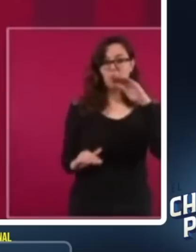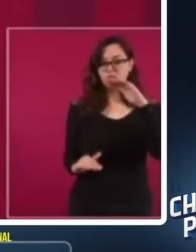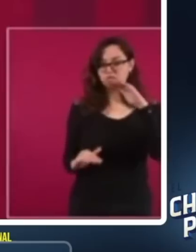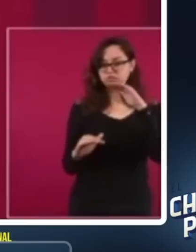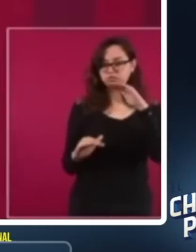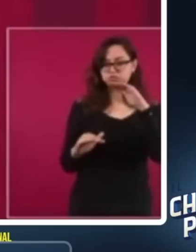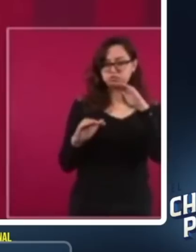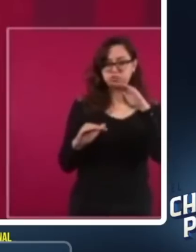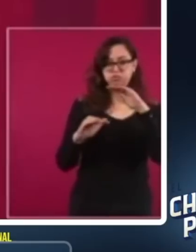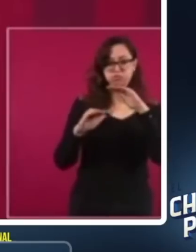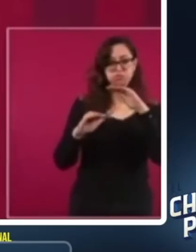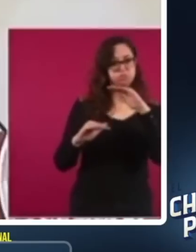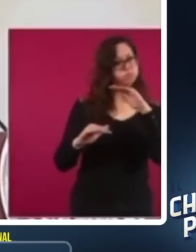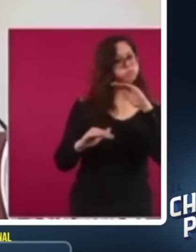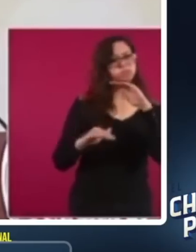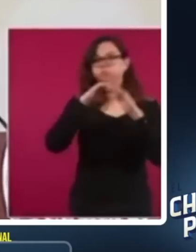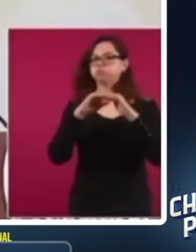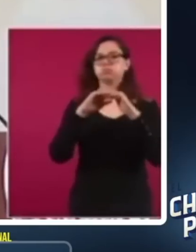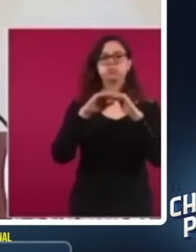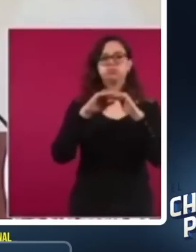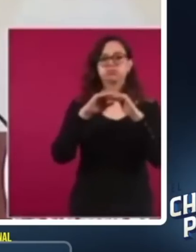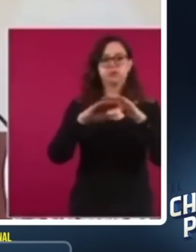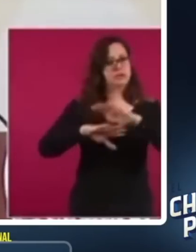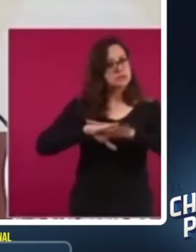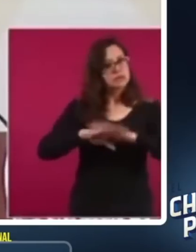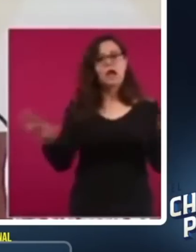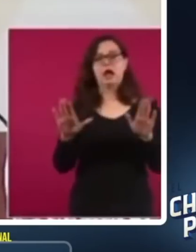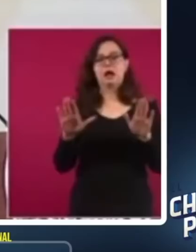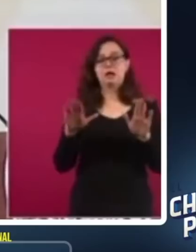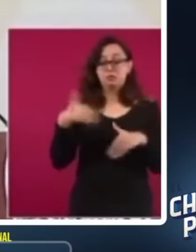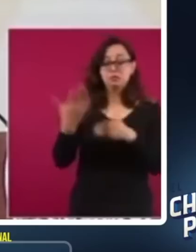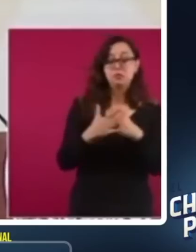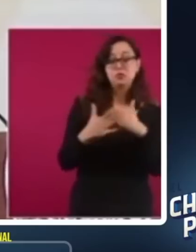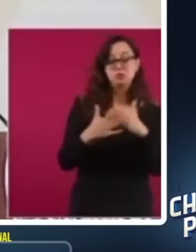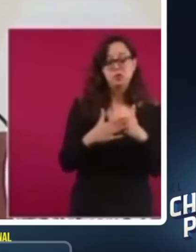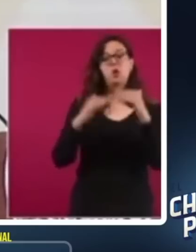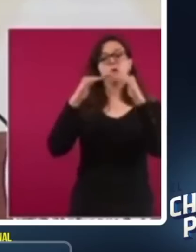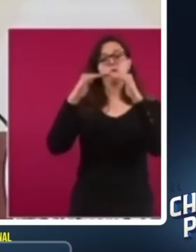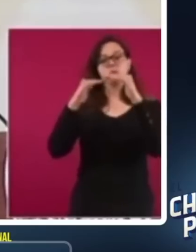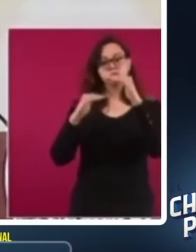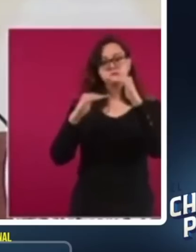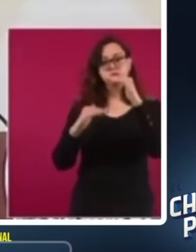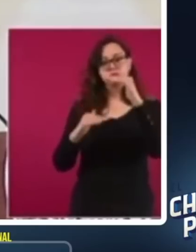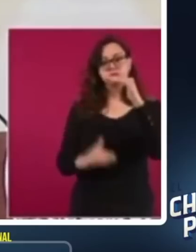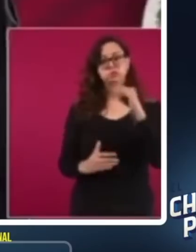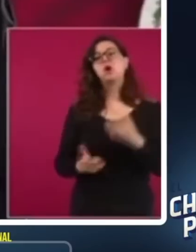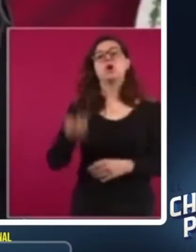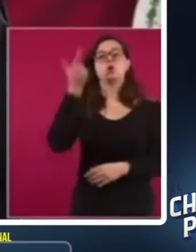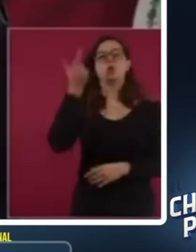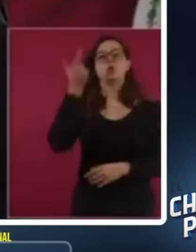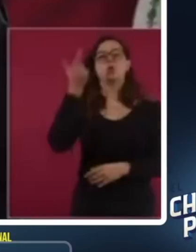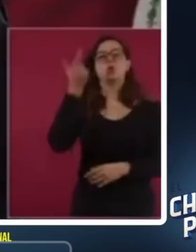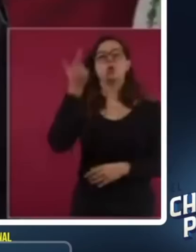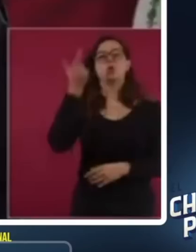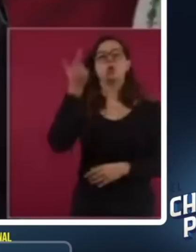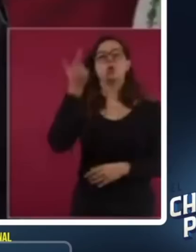límite máximo, y va a empezar a bajar. Ese es mi pronóstico.